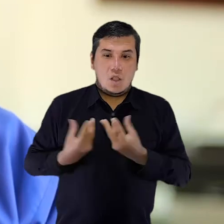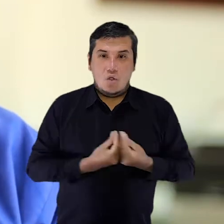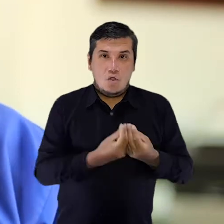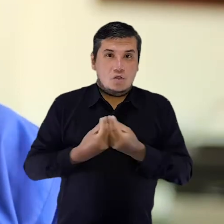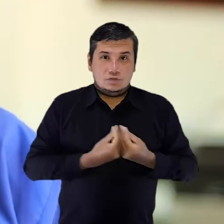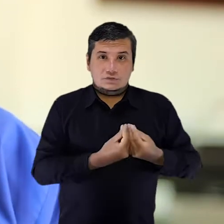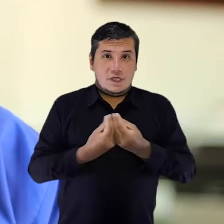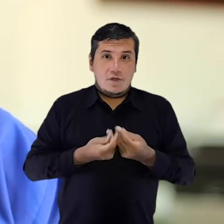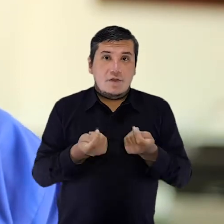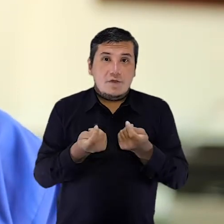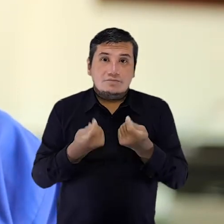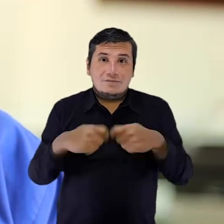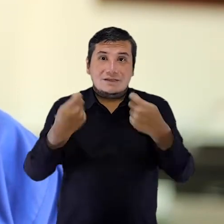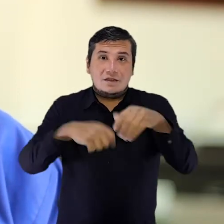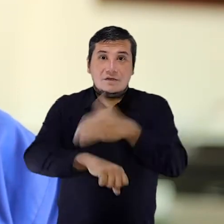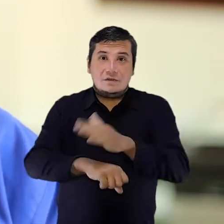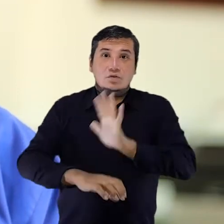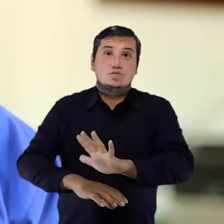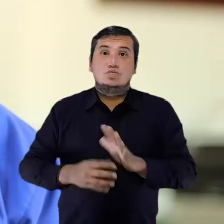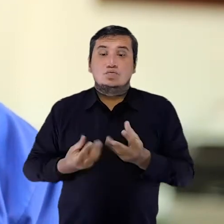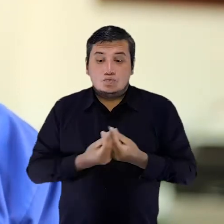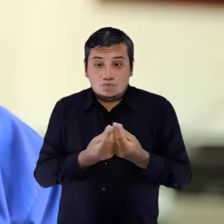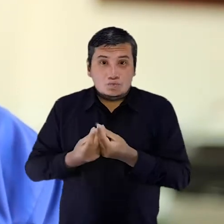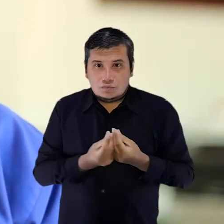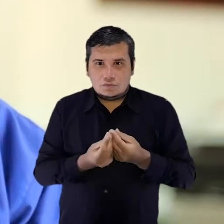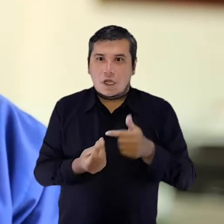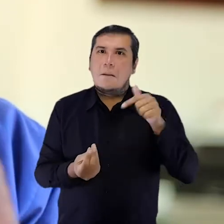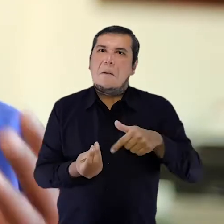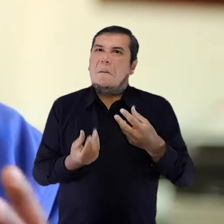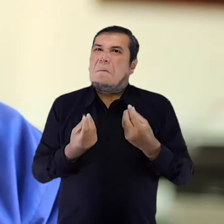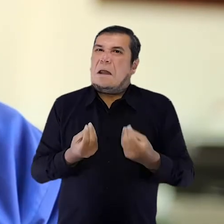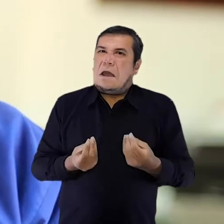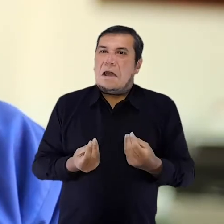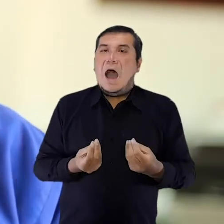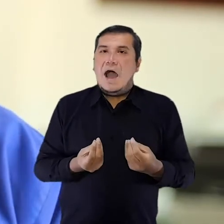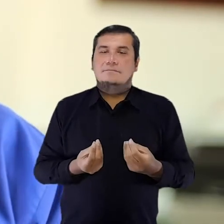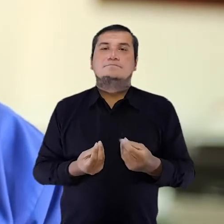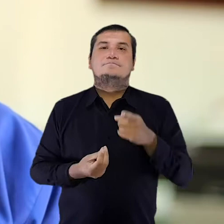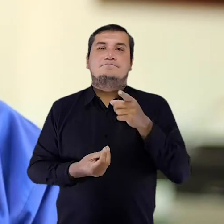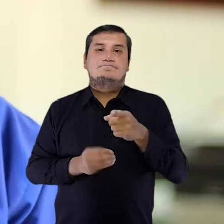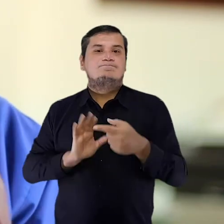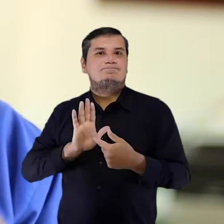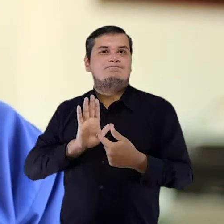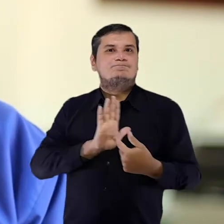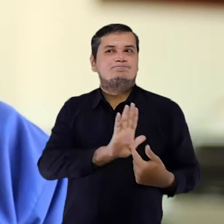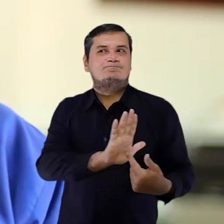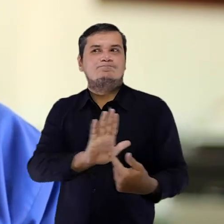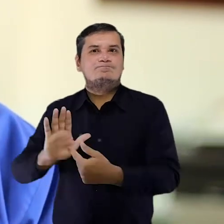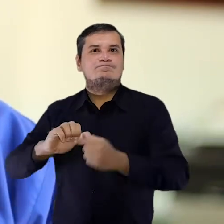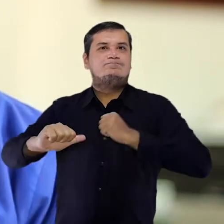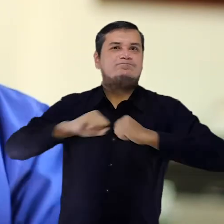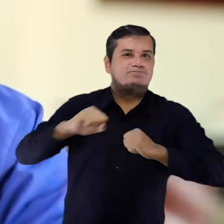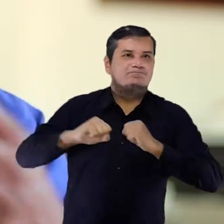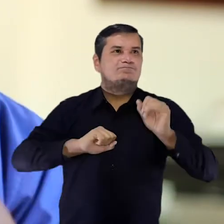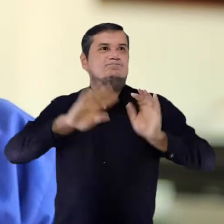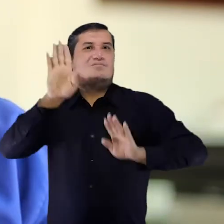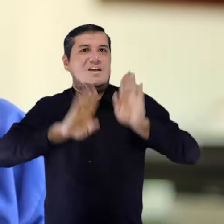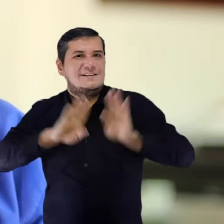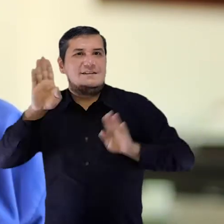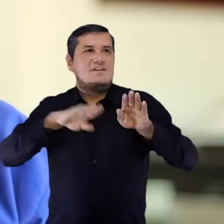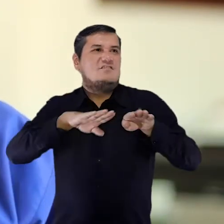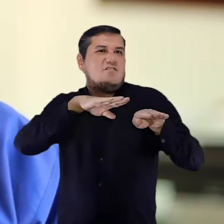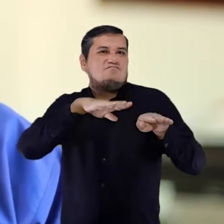El Consejo Distrital de Vendedores Informales es el órgano participativo, representativo e